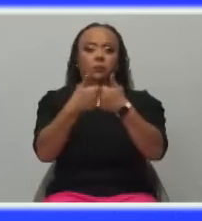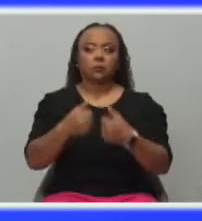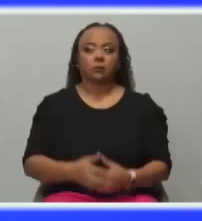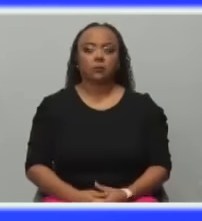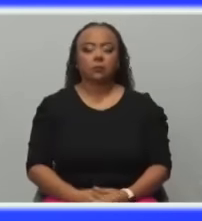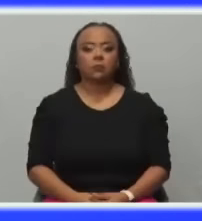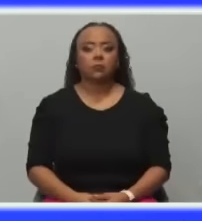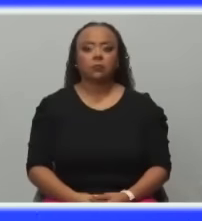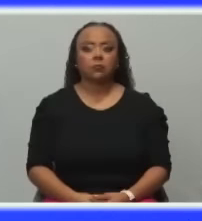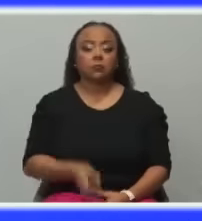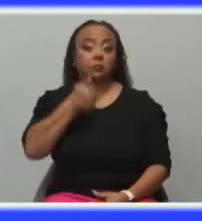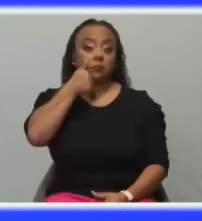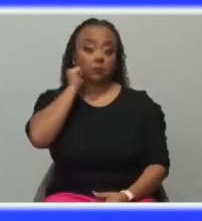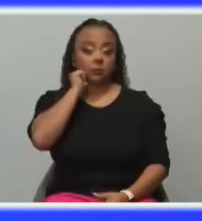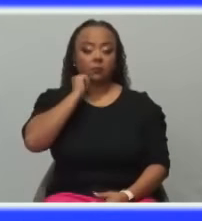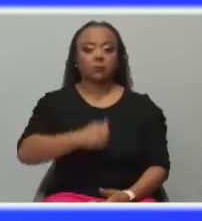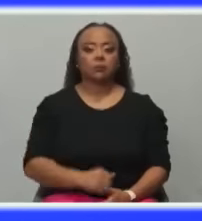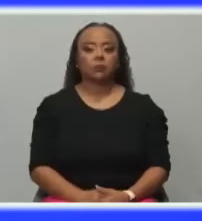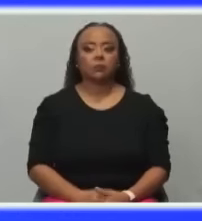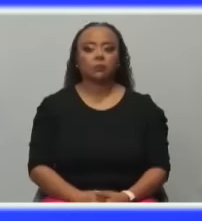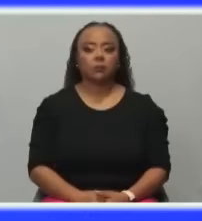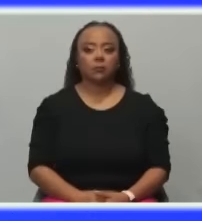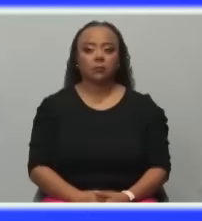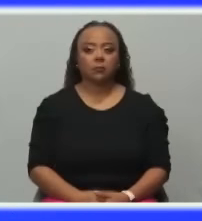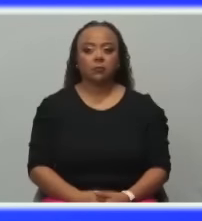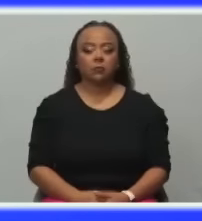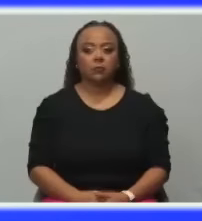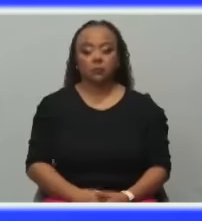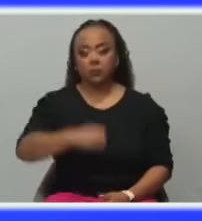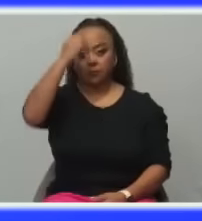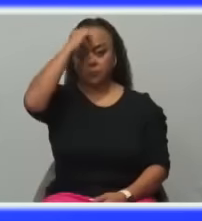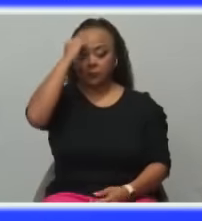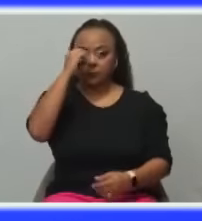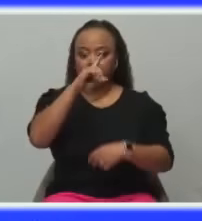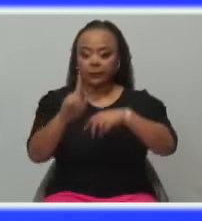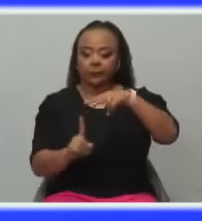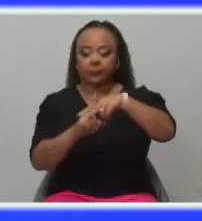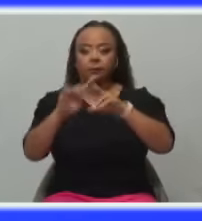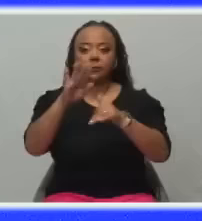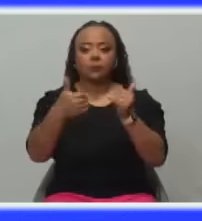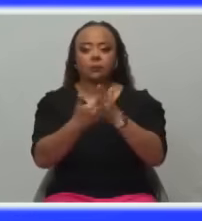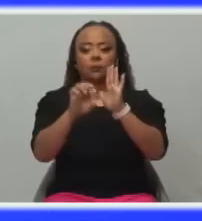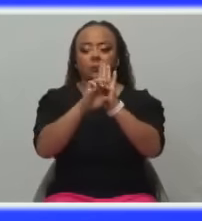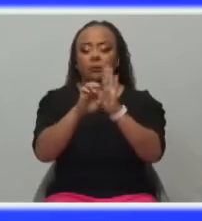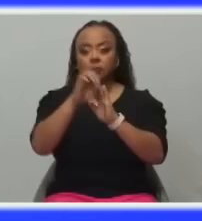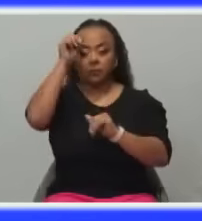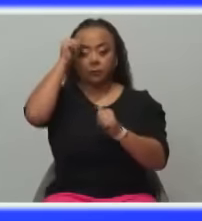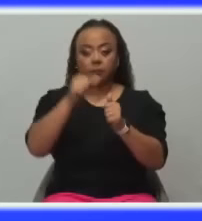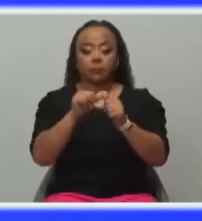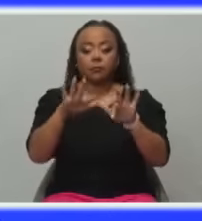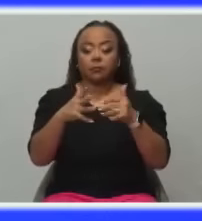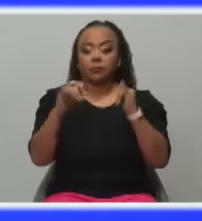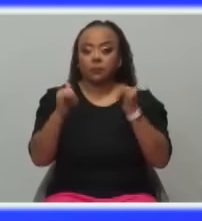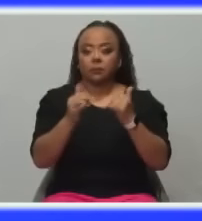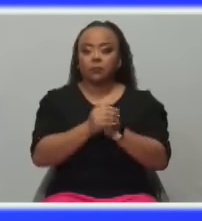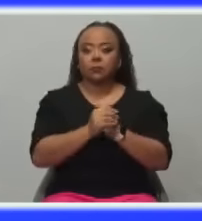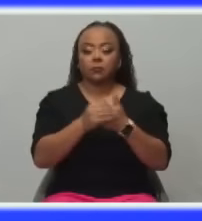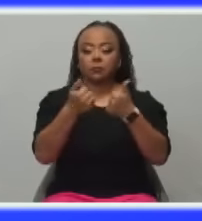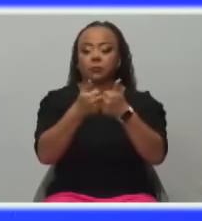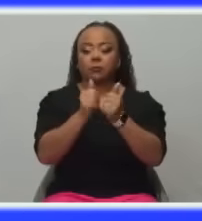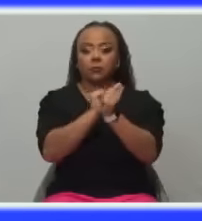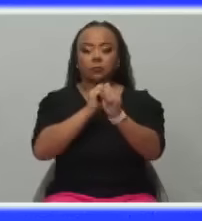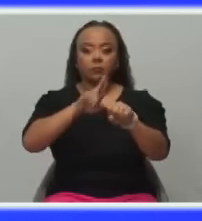que sería el de ayer Que obviamente Eh pues es el que destapa todo esto sino por ejemplo recordar cómo ha jugado partidos de campeonato